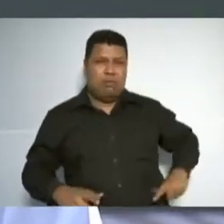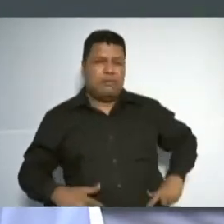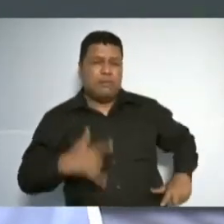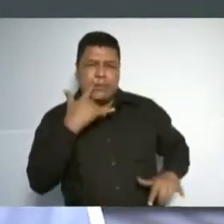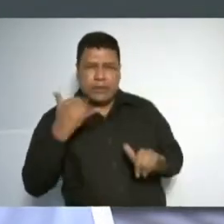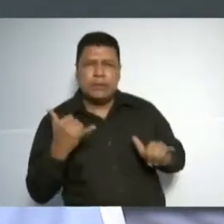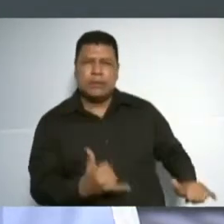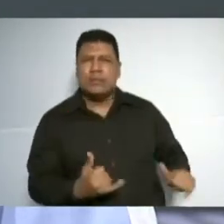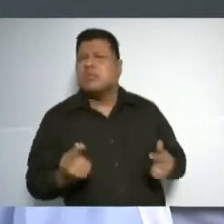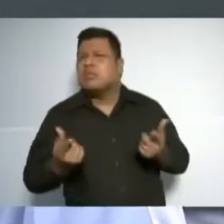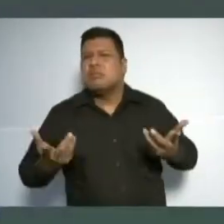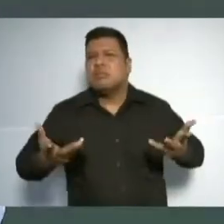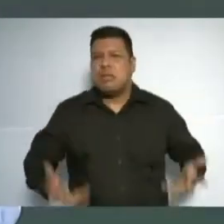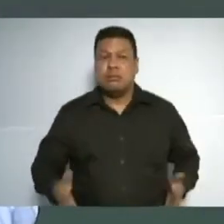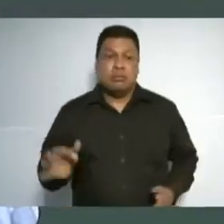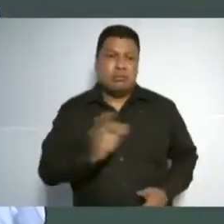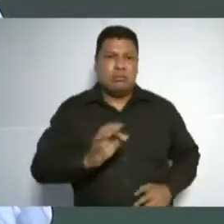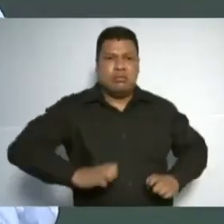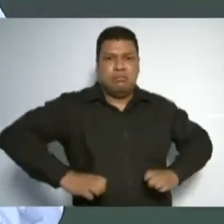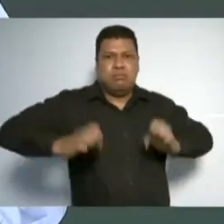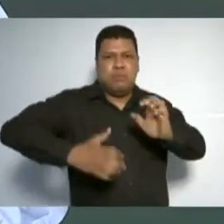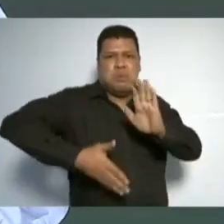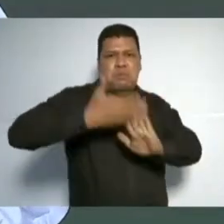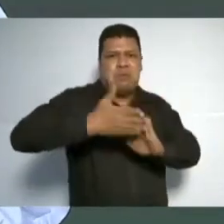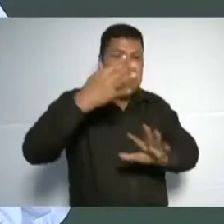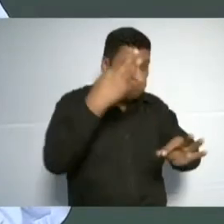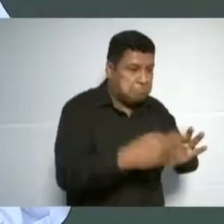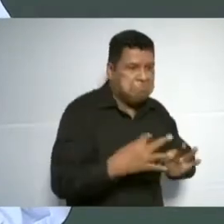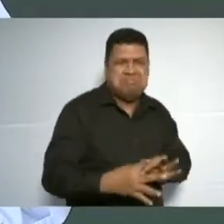porque el constructor